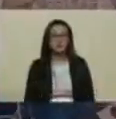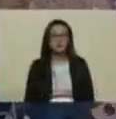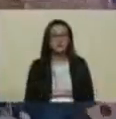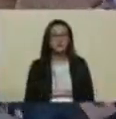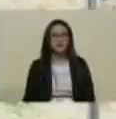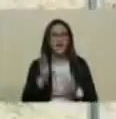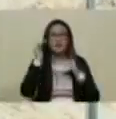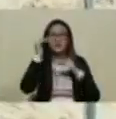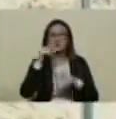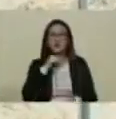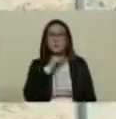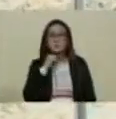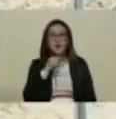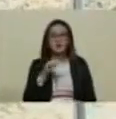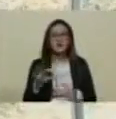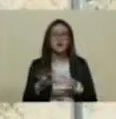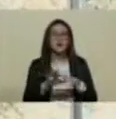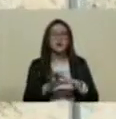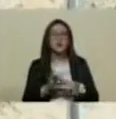Numa, Unión